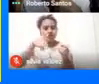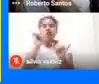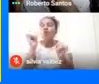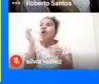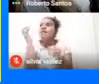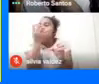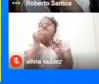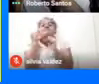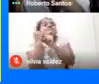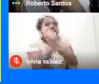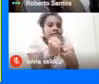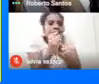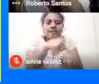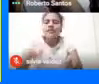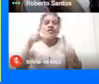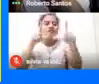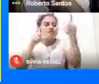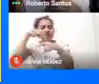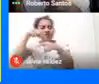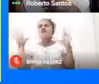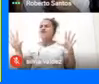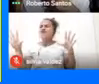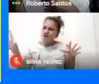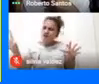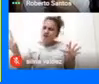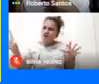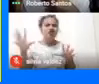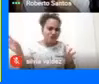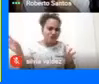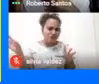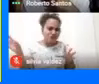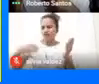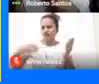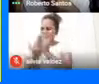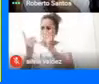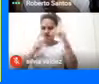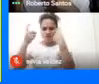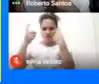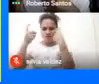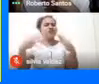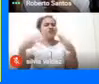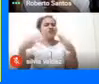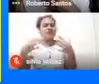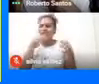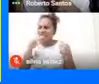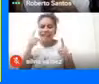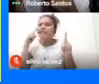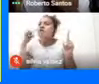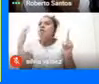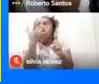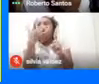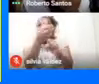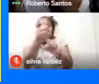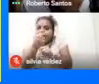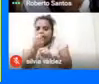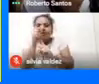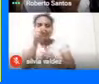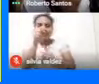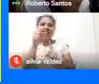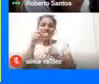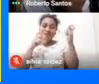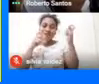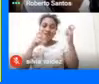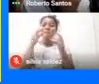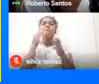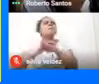De este hermoso sector Del cual todos Yo creo que todos Los que hemos estudiado Turismo Estamos supremamente Enamorados Y bueno La